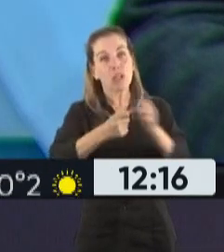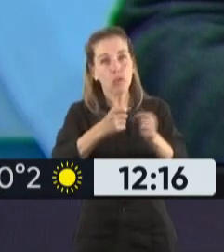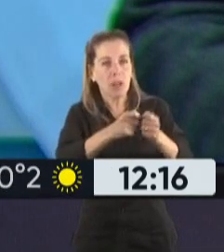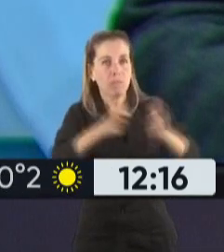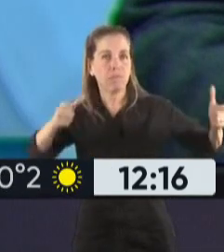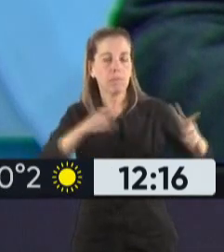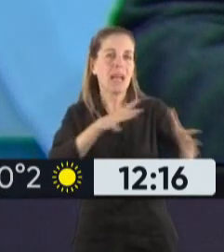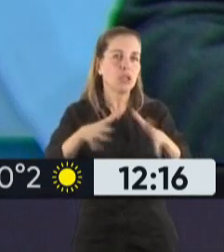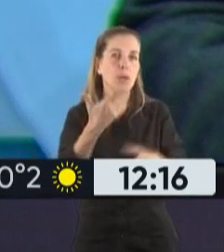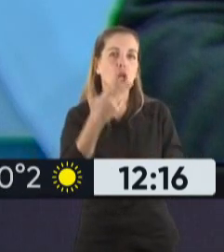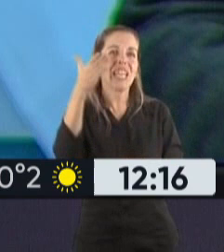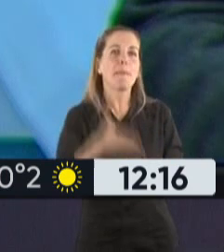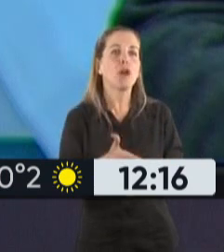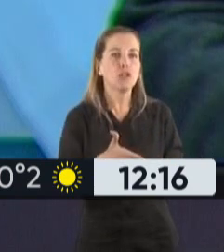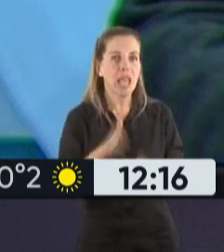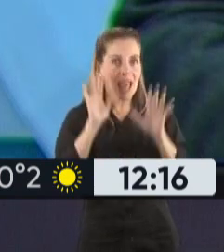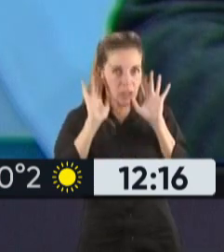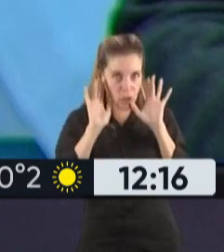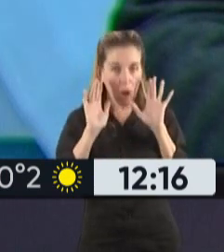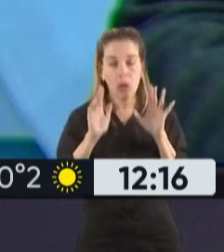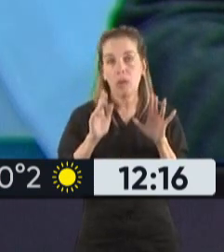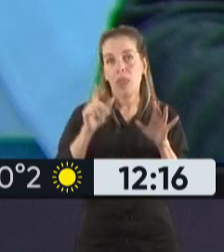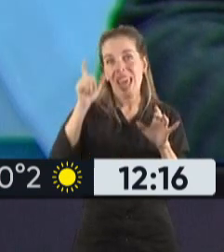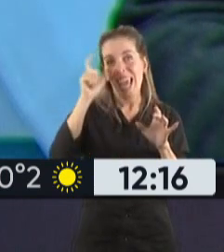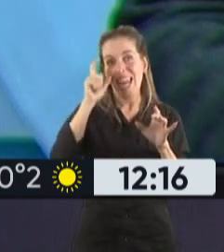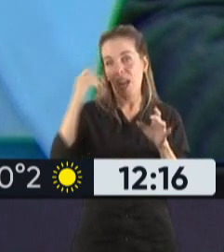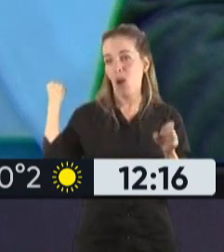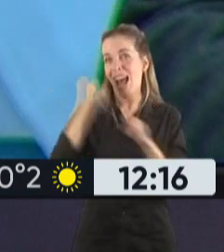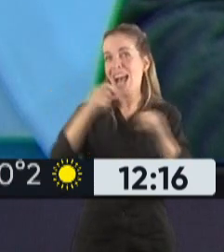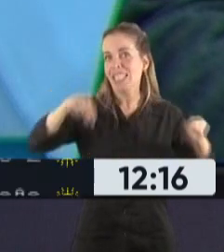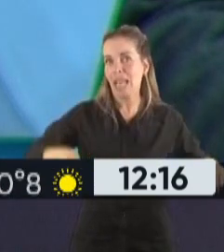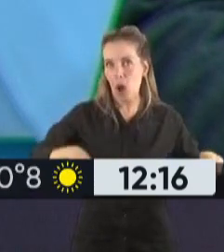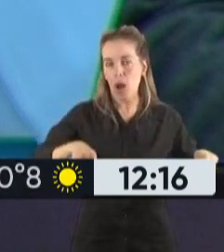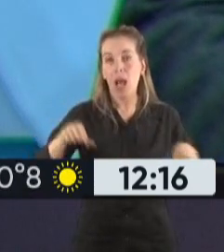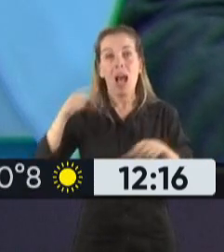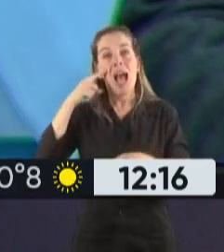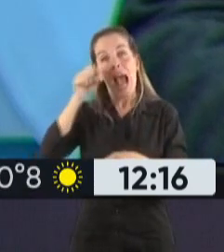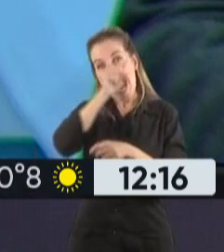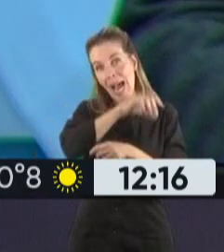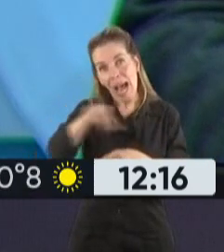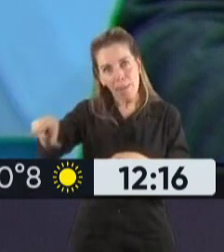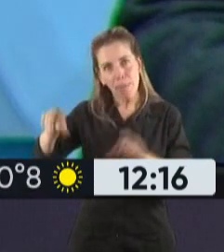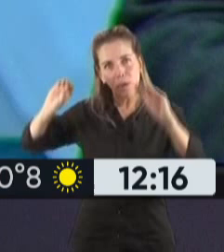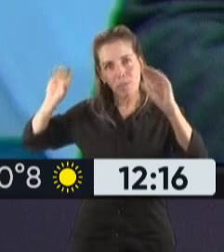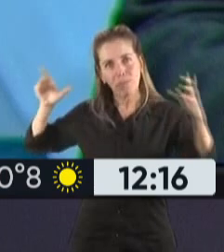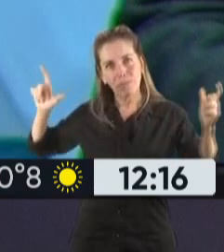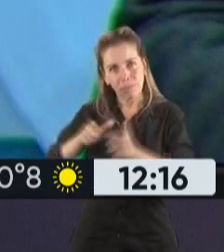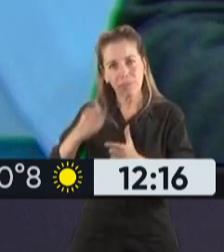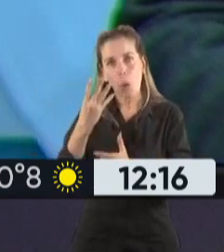un 3% en lo que va del año. La actividad agropecuaria cae un